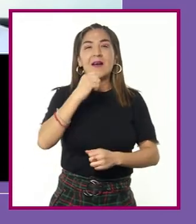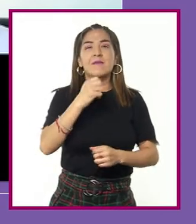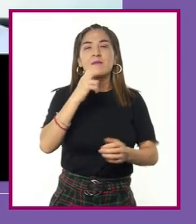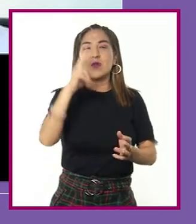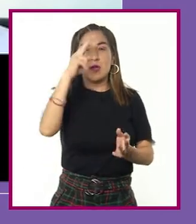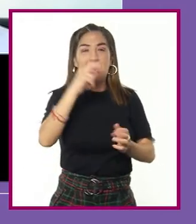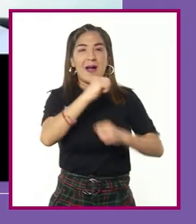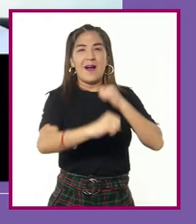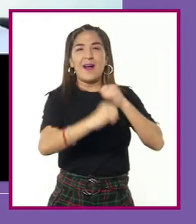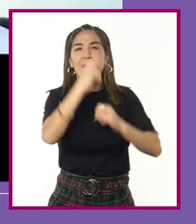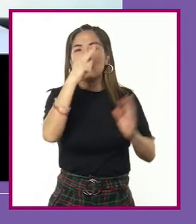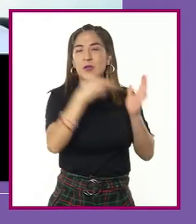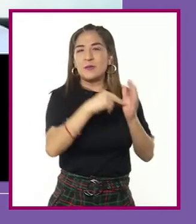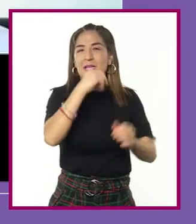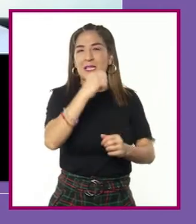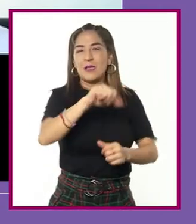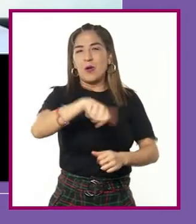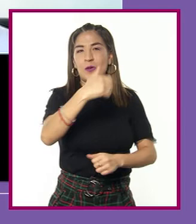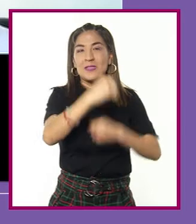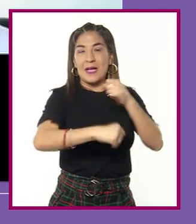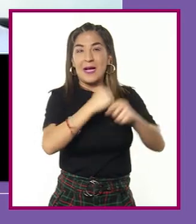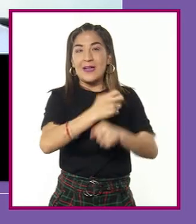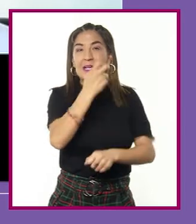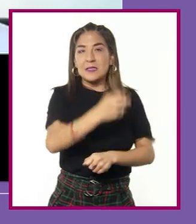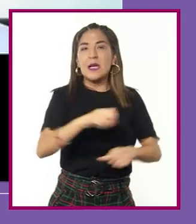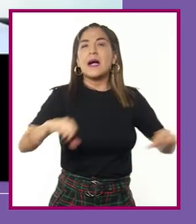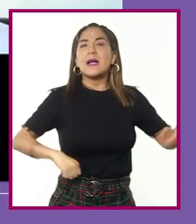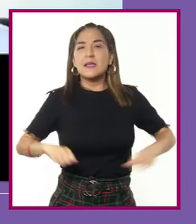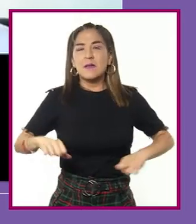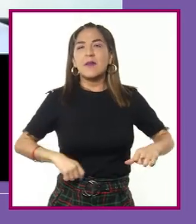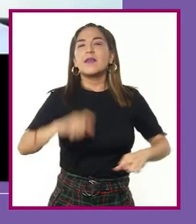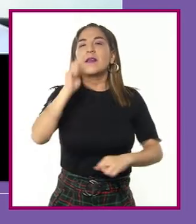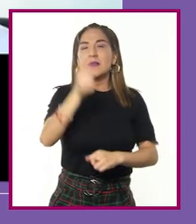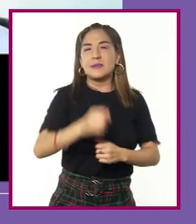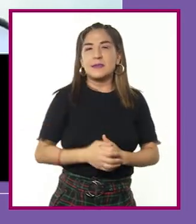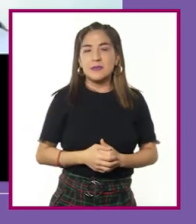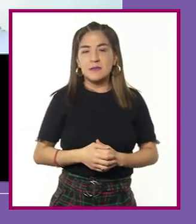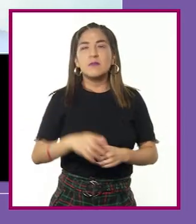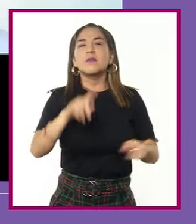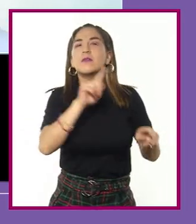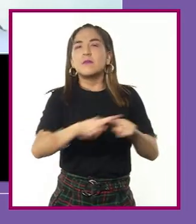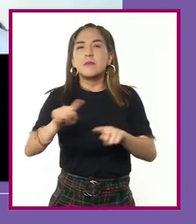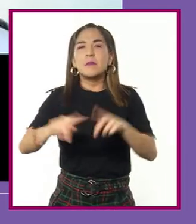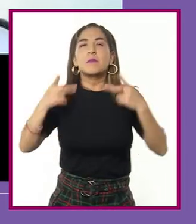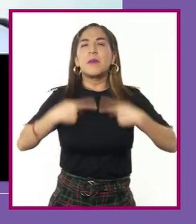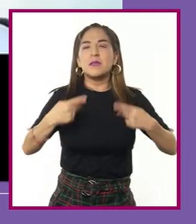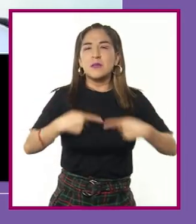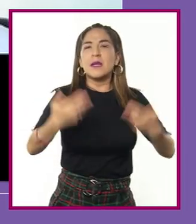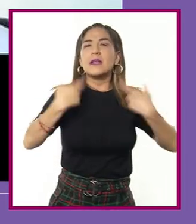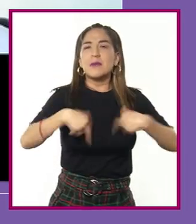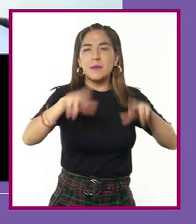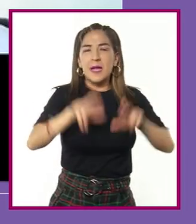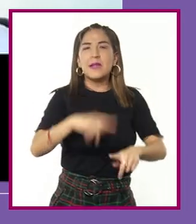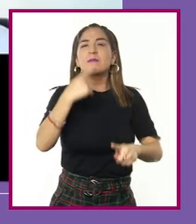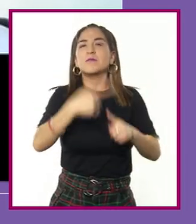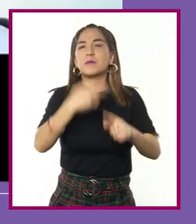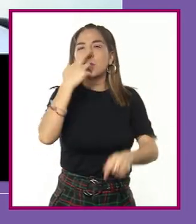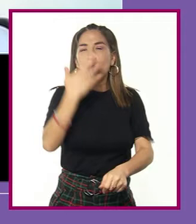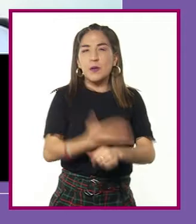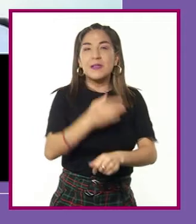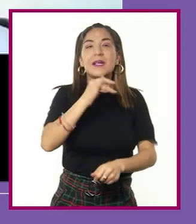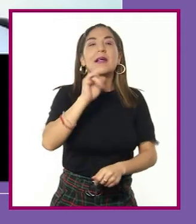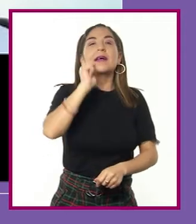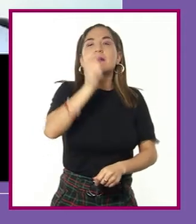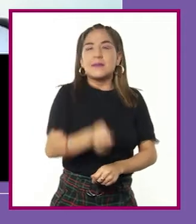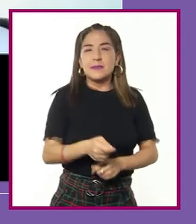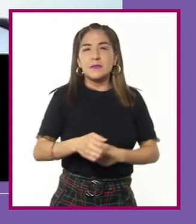la política pública y todo el ejercicio que se lleva a cabo por parte de cualquier representante del Estado debe de estar sí o